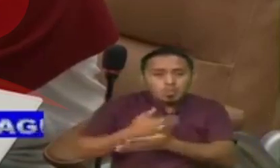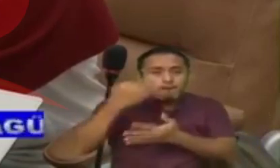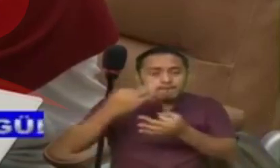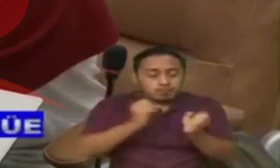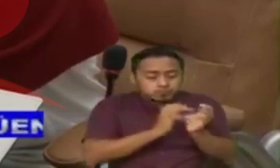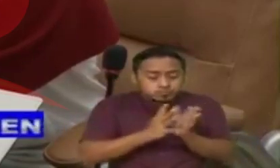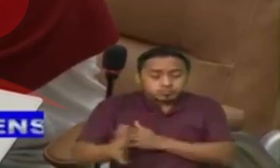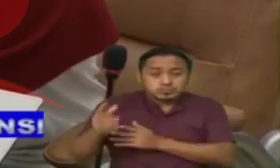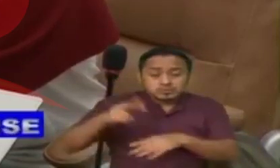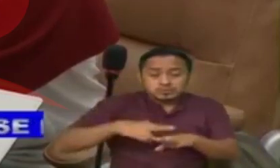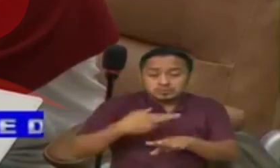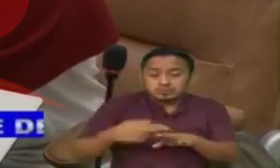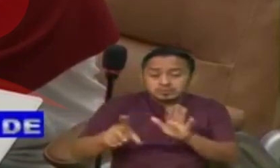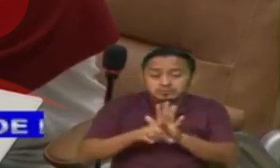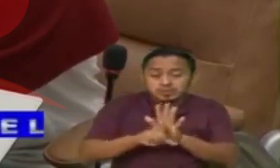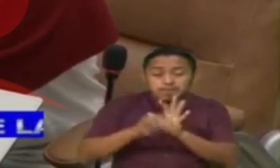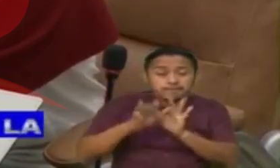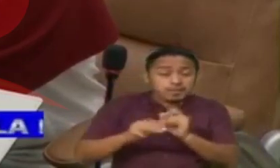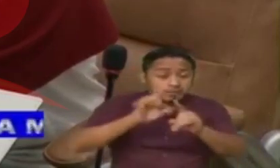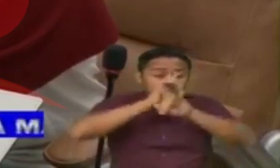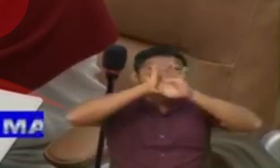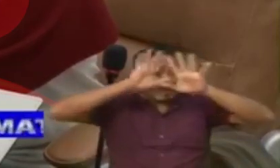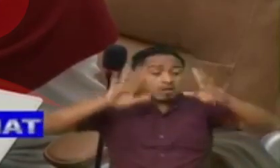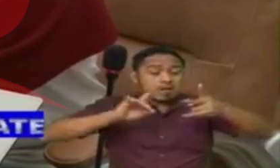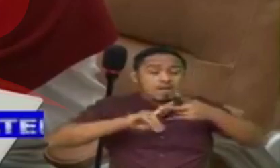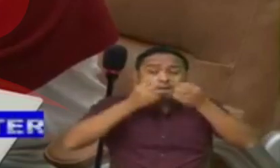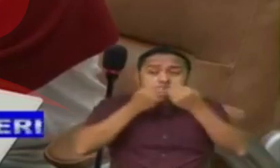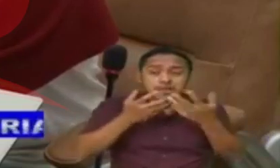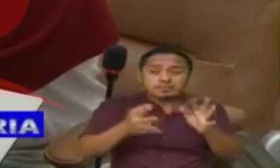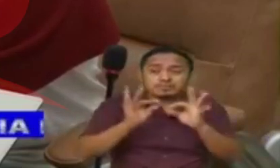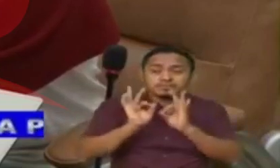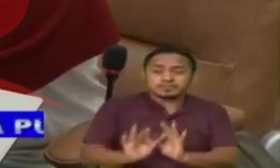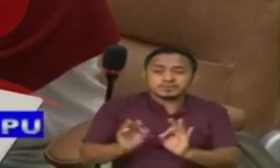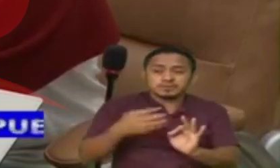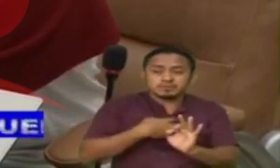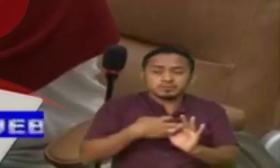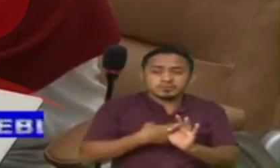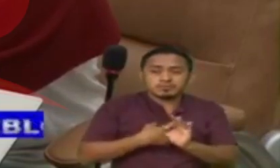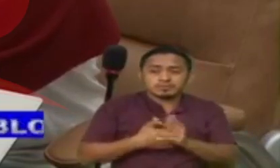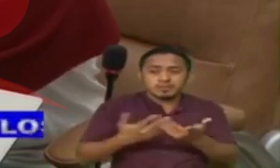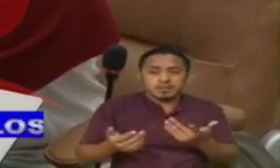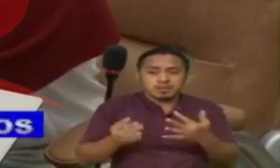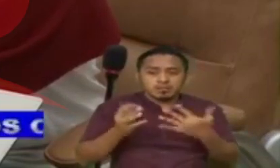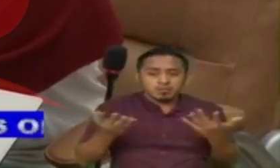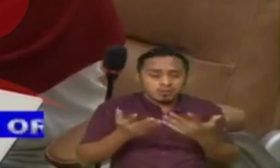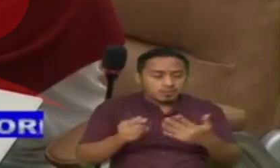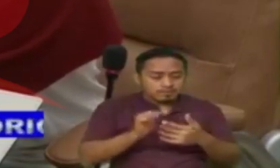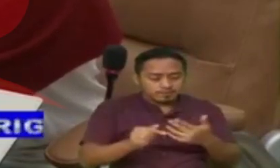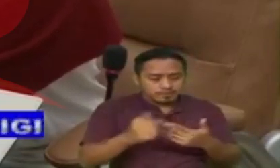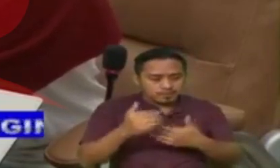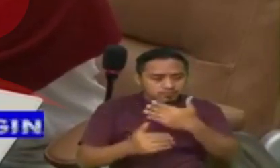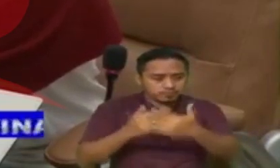que contenga elementos de claridad, publicidad y calidad. Esto permitirá la continuidad del